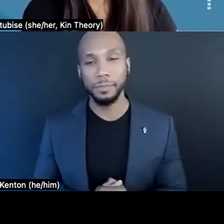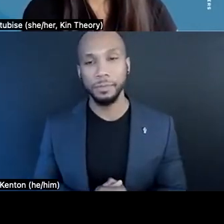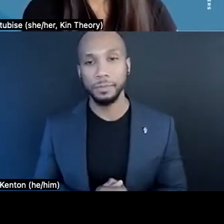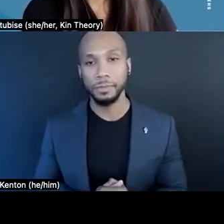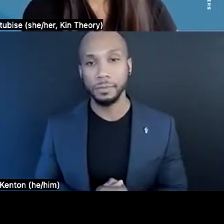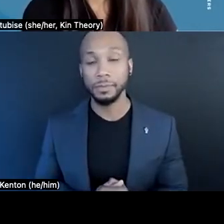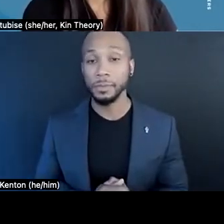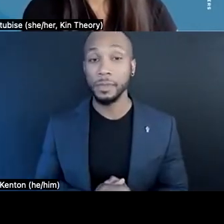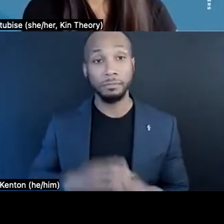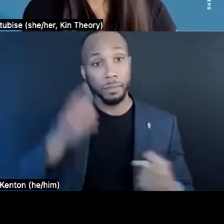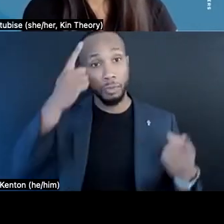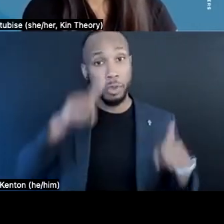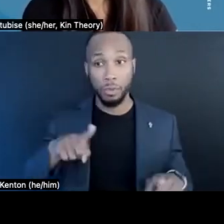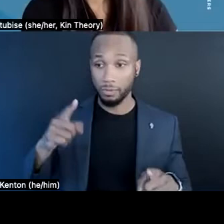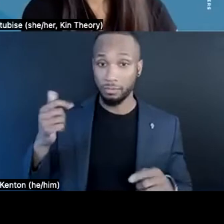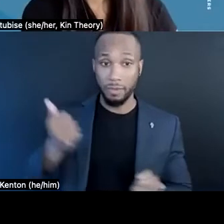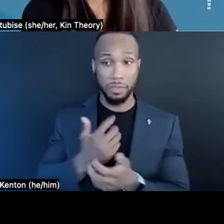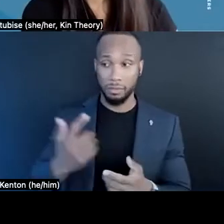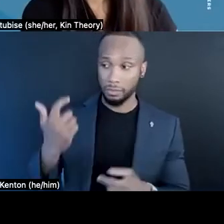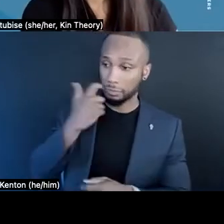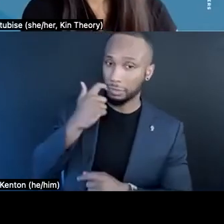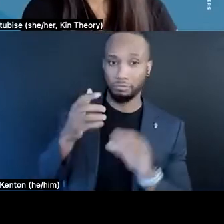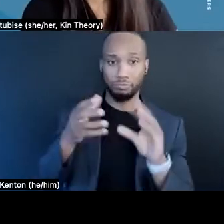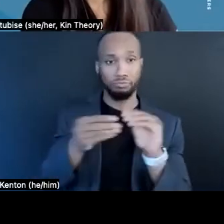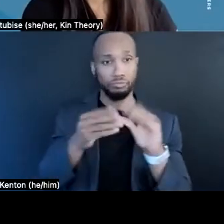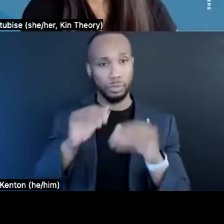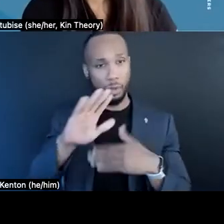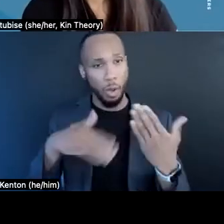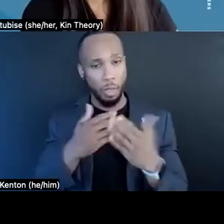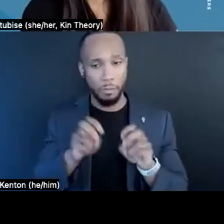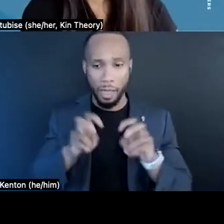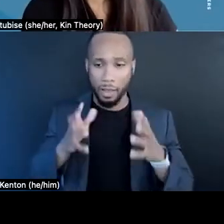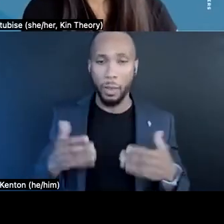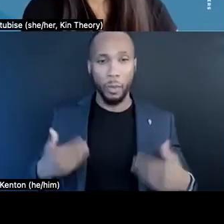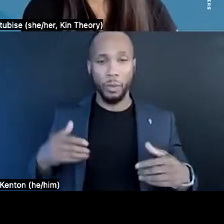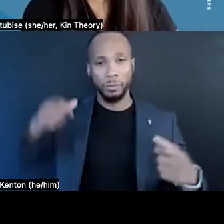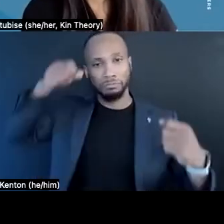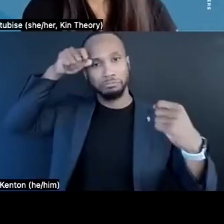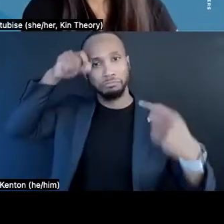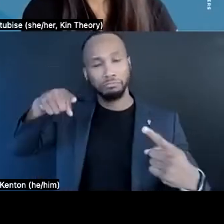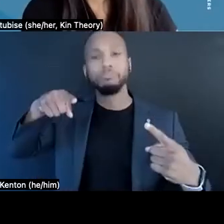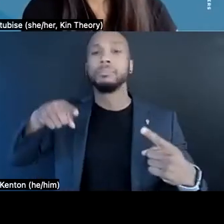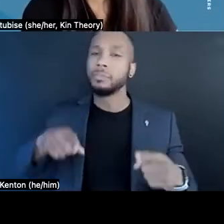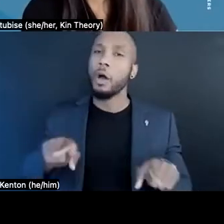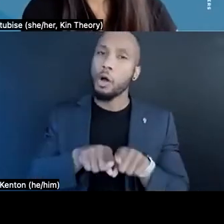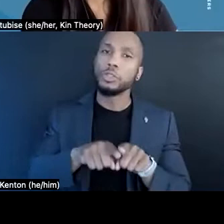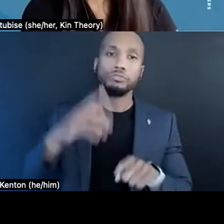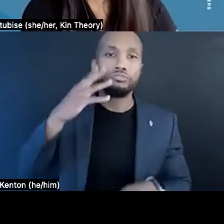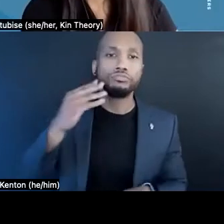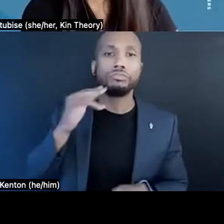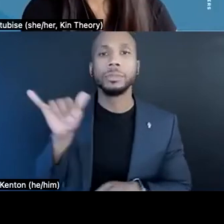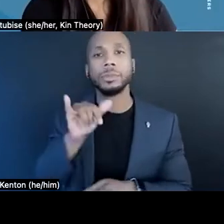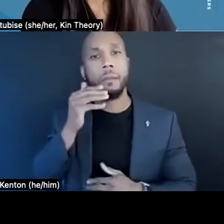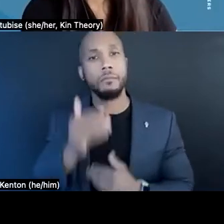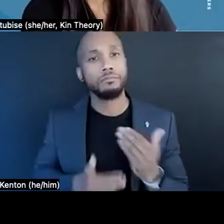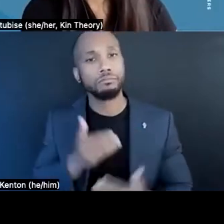coincido mucho con todo y con todo lo que comentaban las compañeras. A mí me tocó también ese proceso de